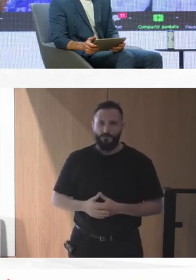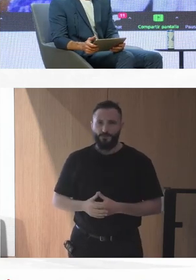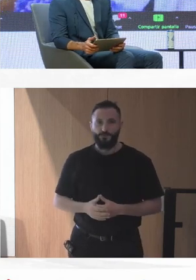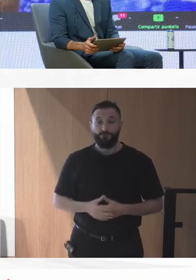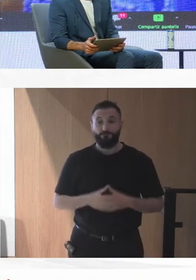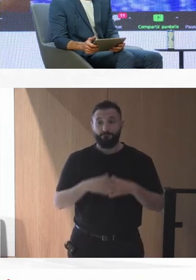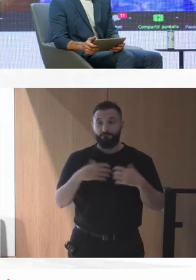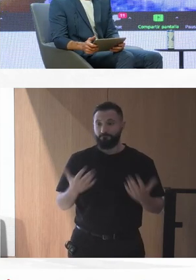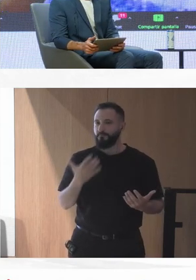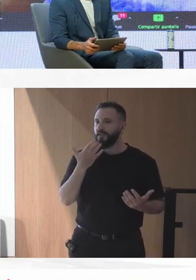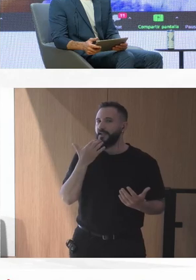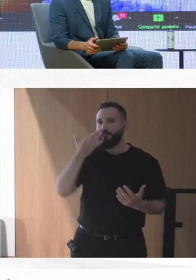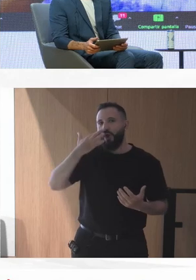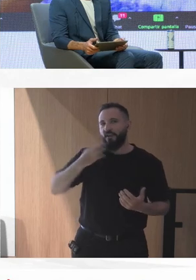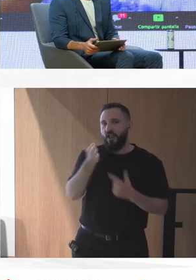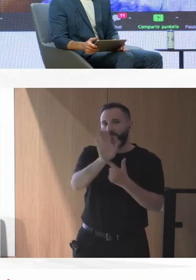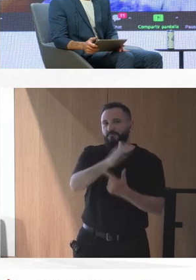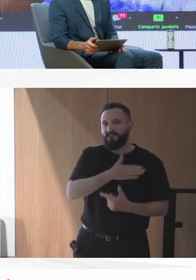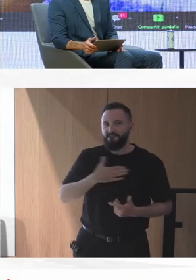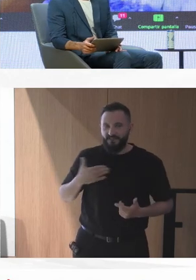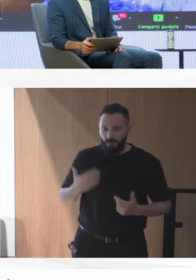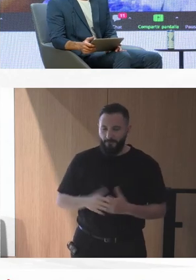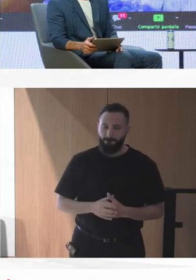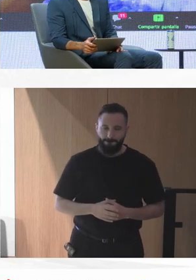Me gustaría poner un ejemplo práctico.